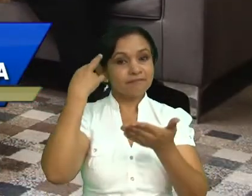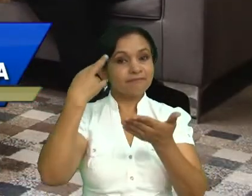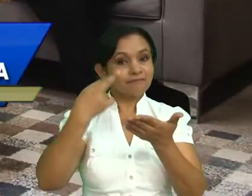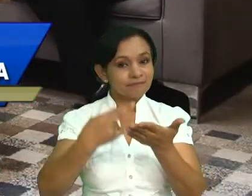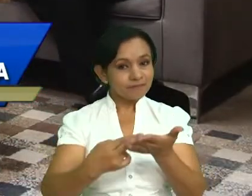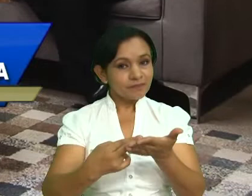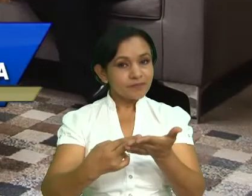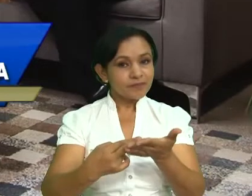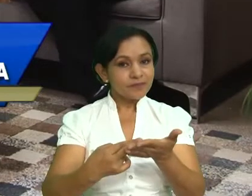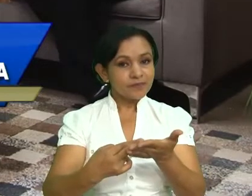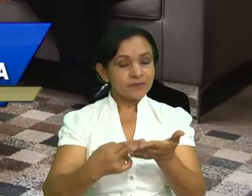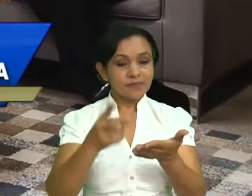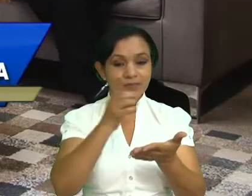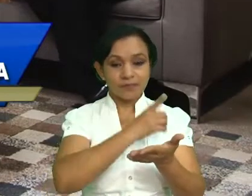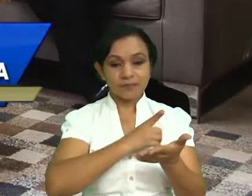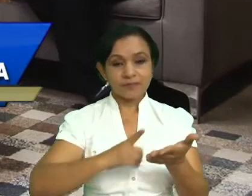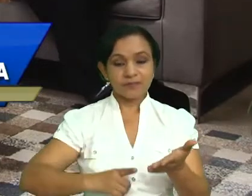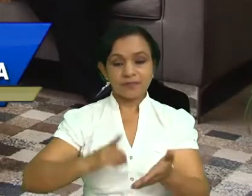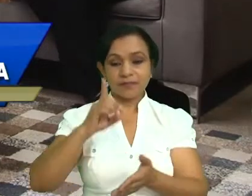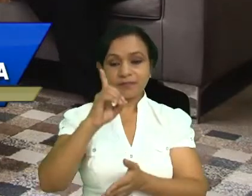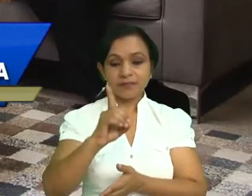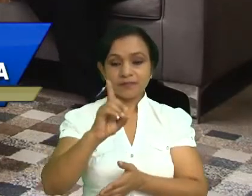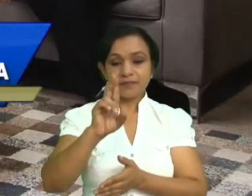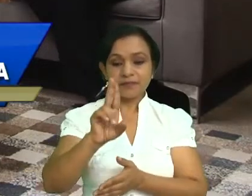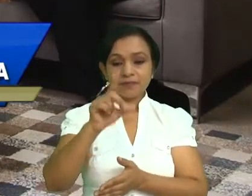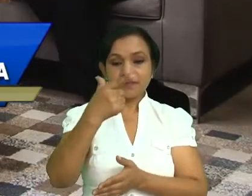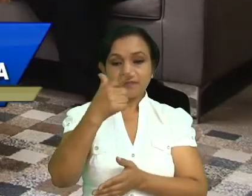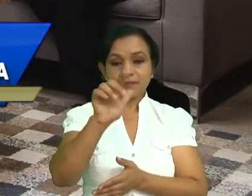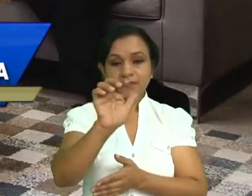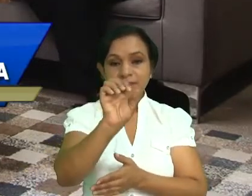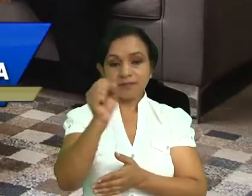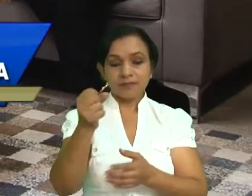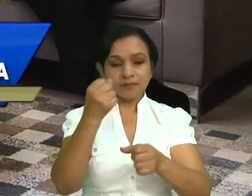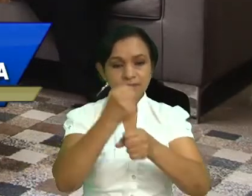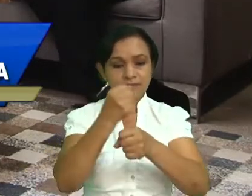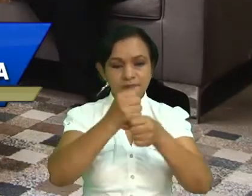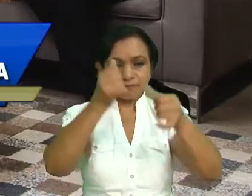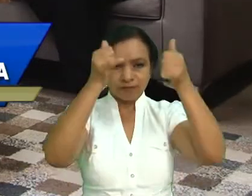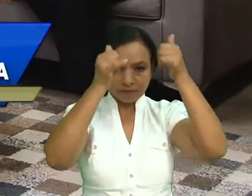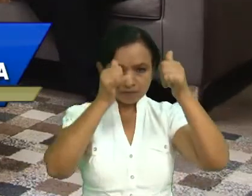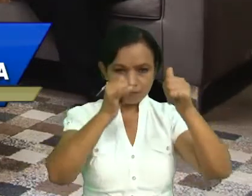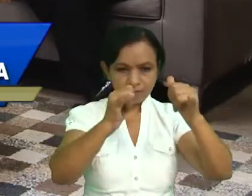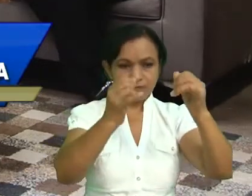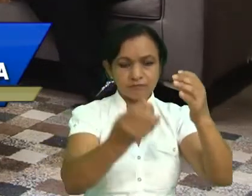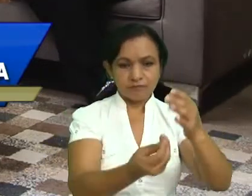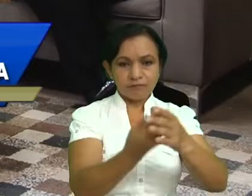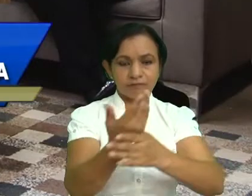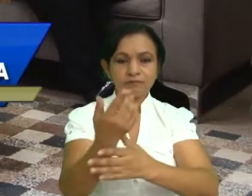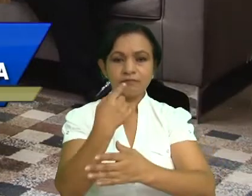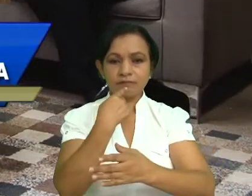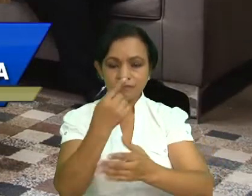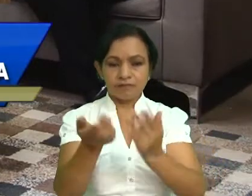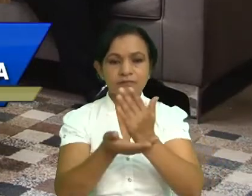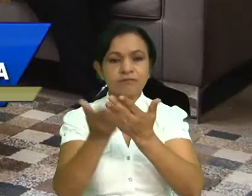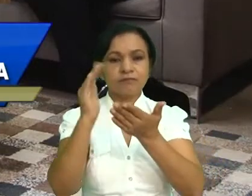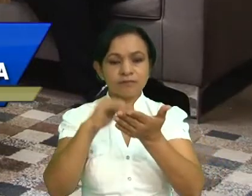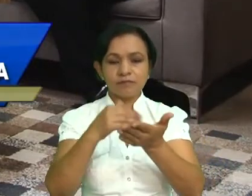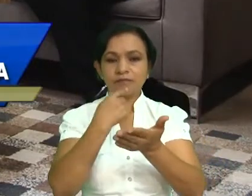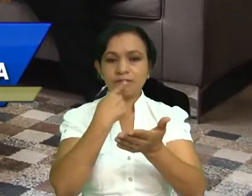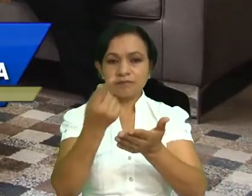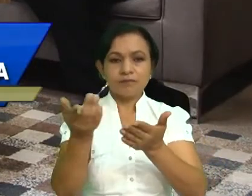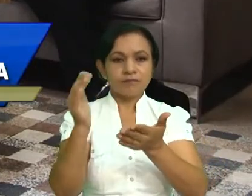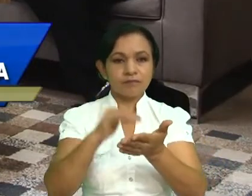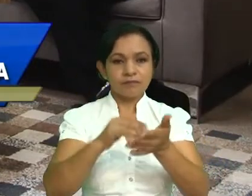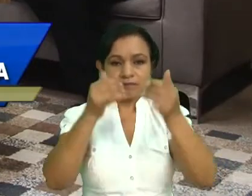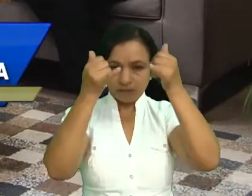que el diputado Douglas Alemán, no sé, productor, no, ha dicho en reiteradas ocasiones que las vacas